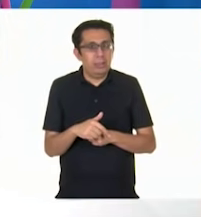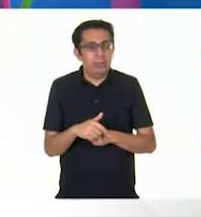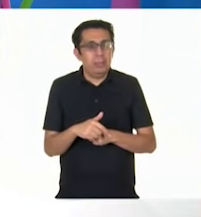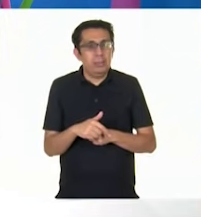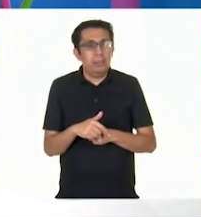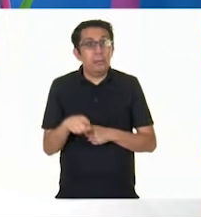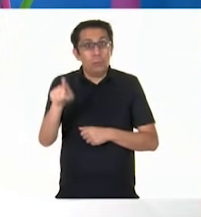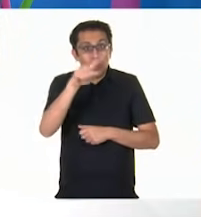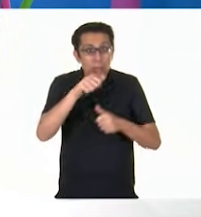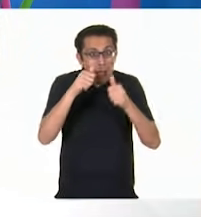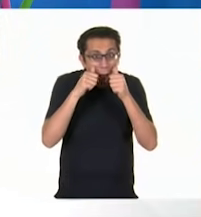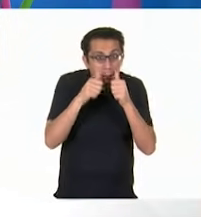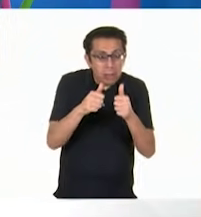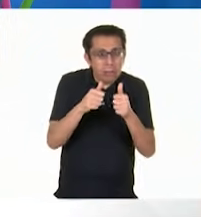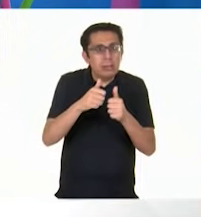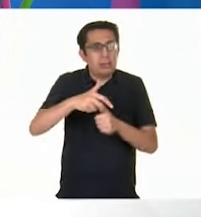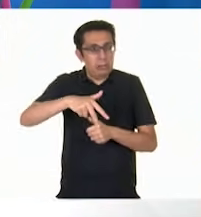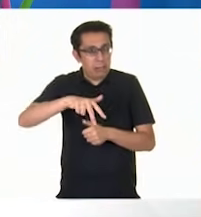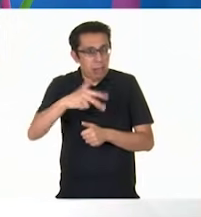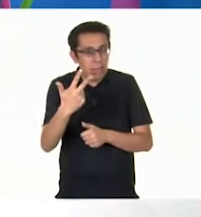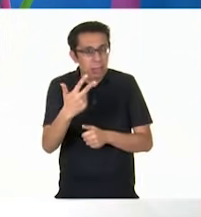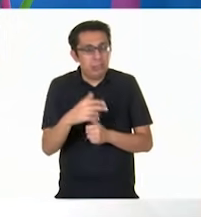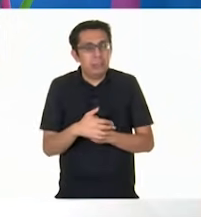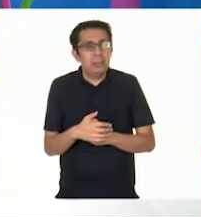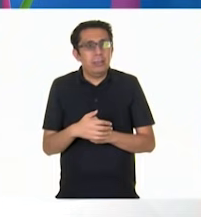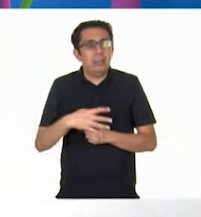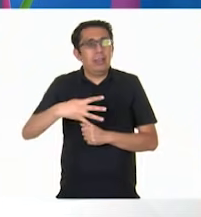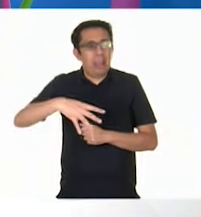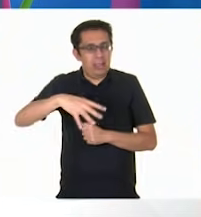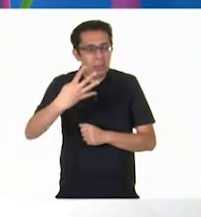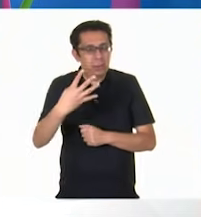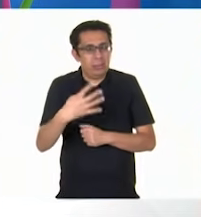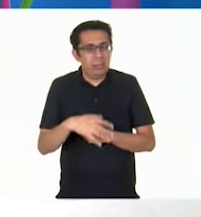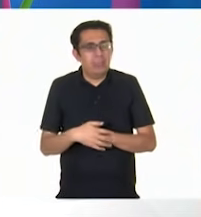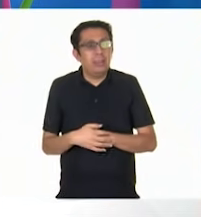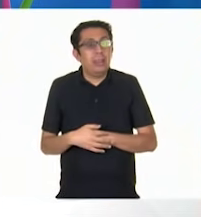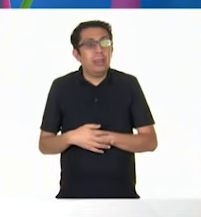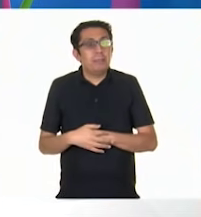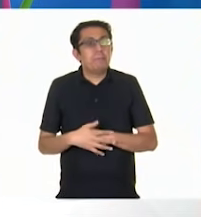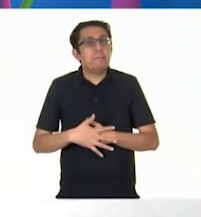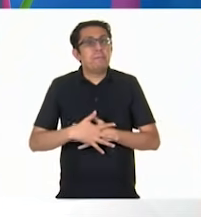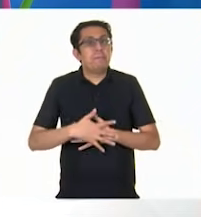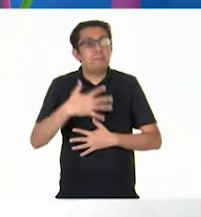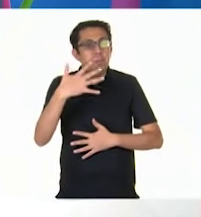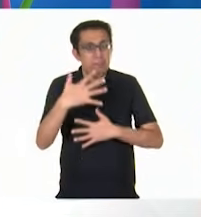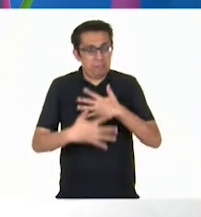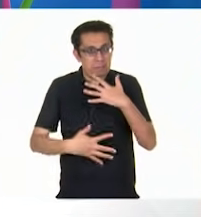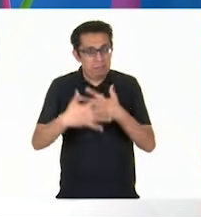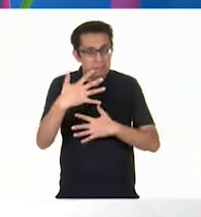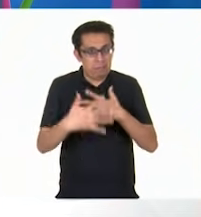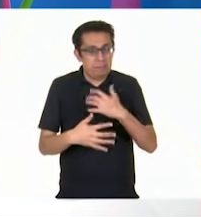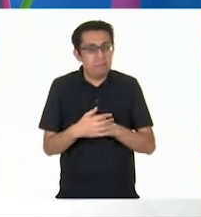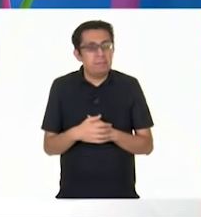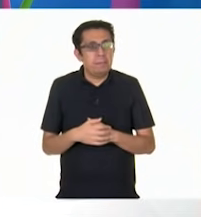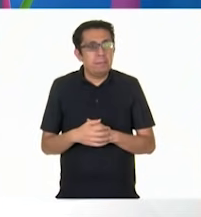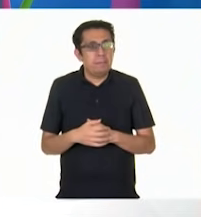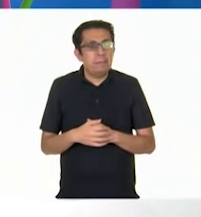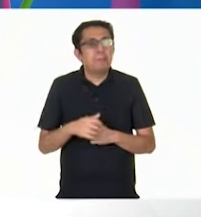13, 14, 15, y